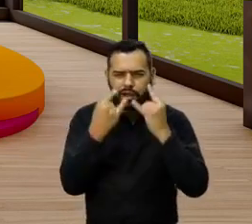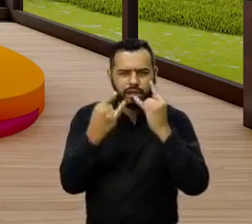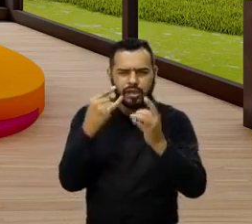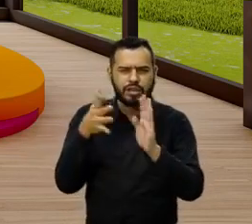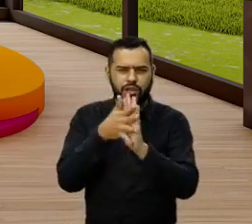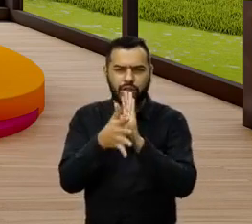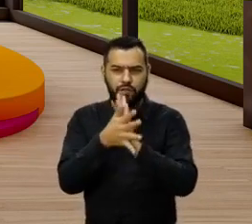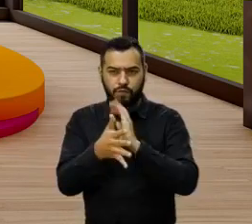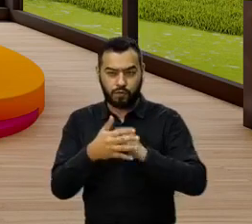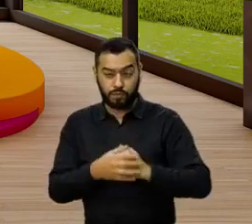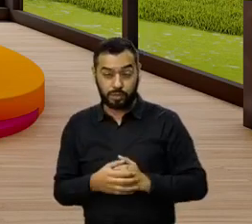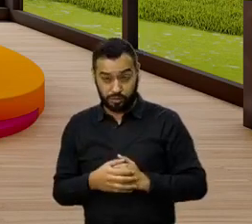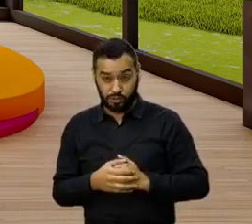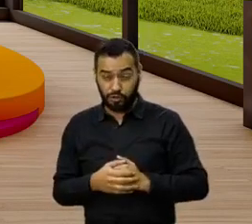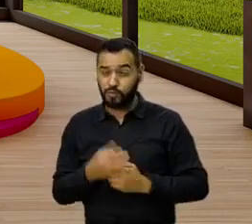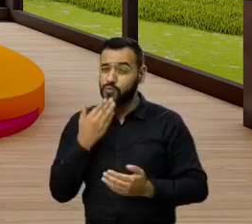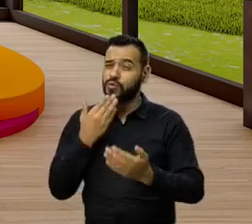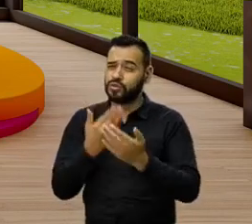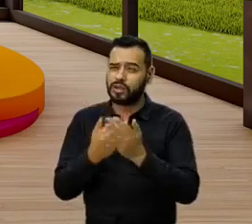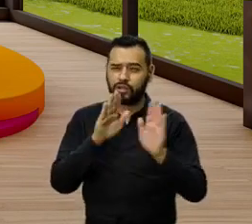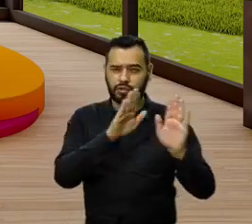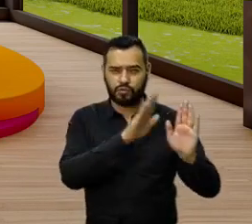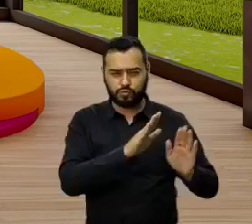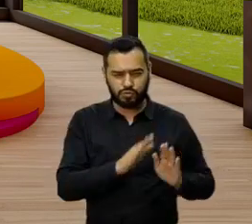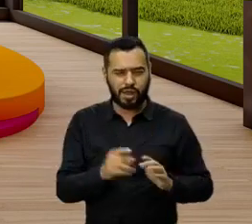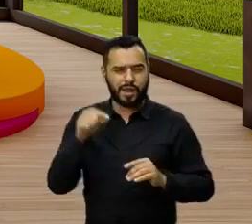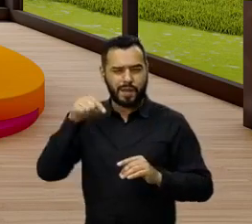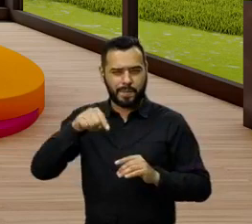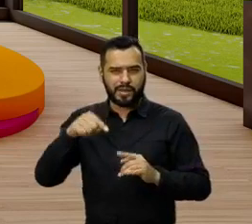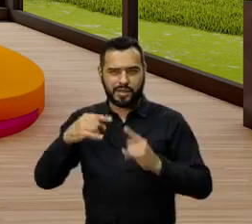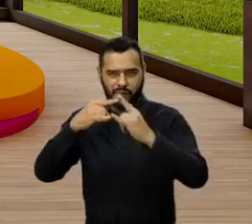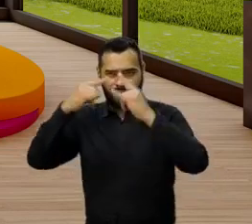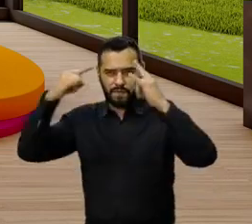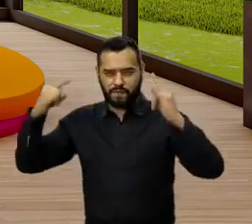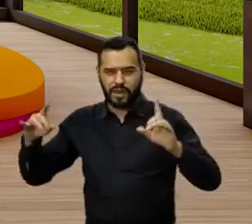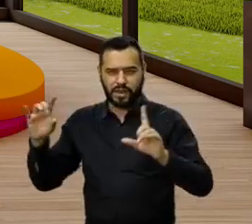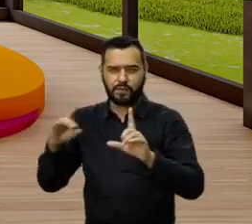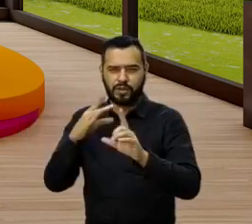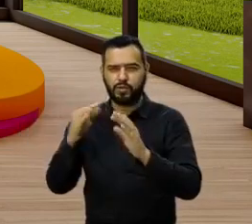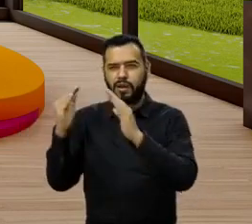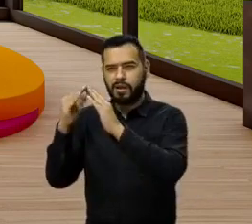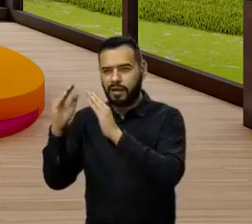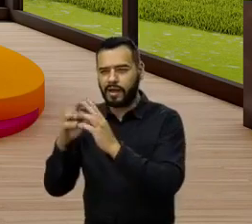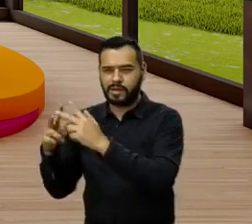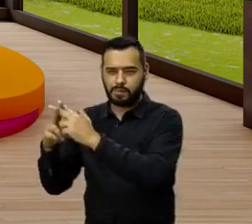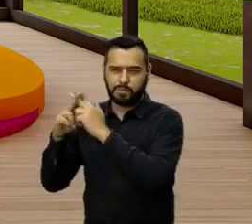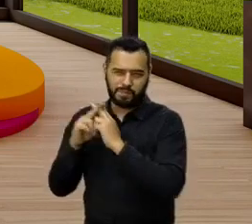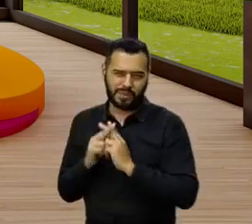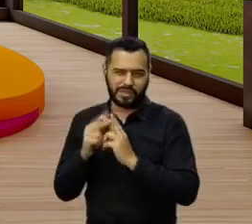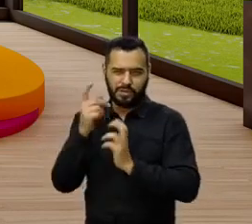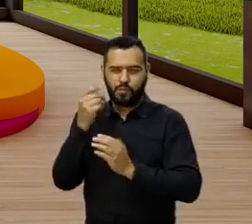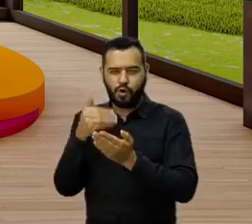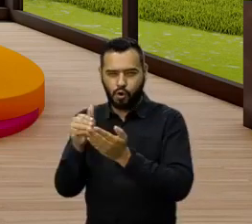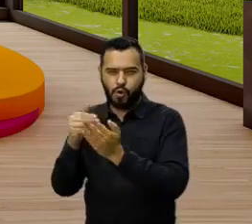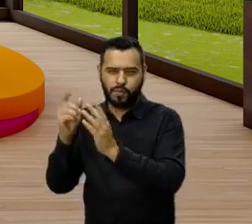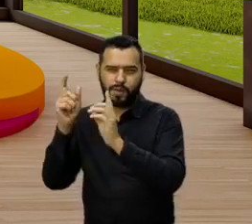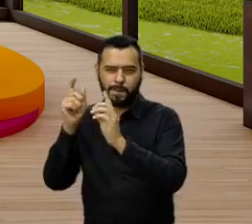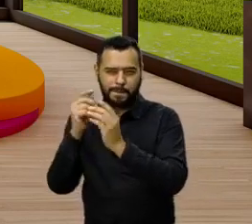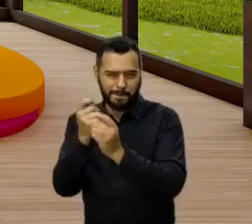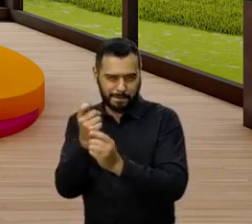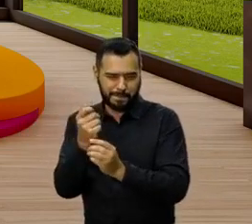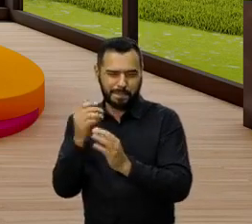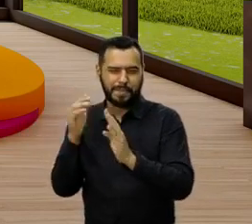información muchísimas gracias a todos ustedes por hacer parte de esta feria virtual de vivienda y crédito hipotecario de